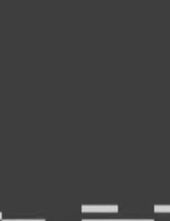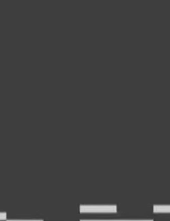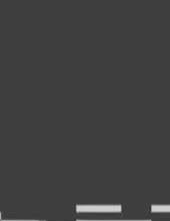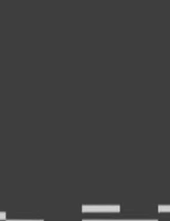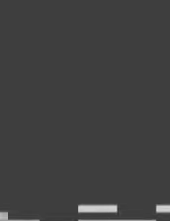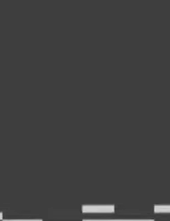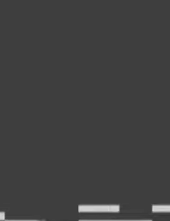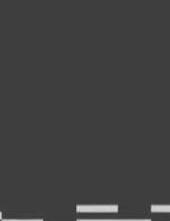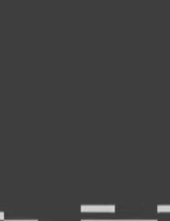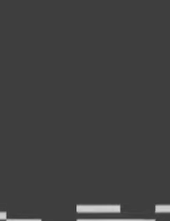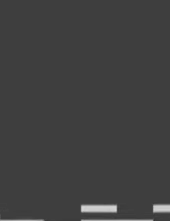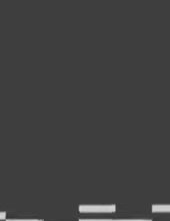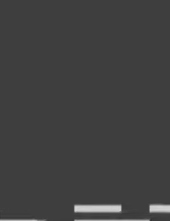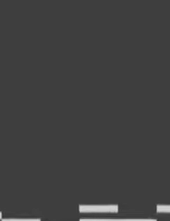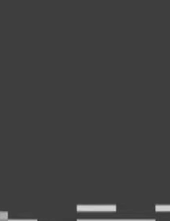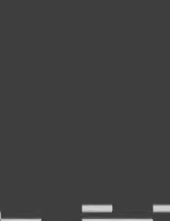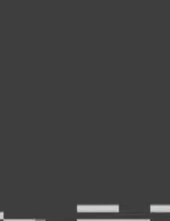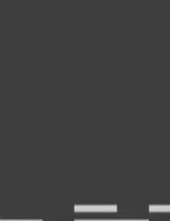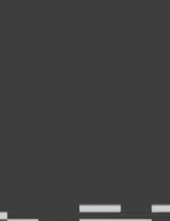ah